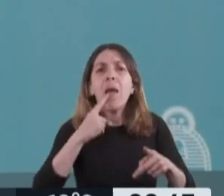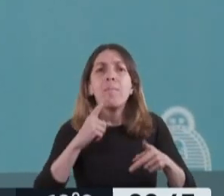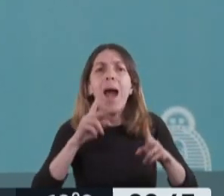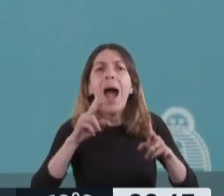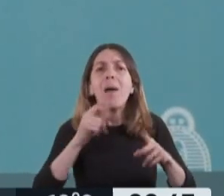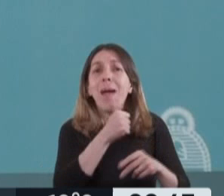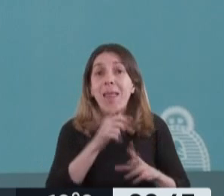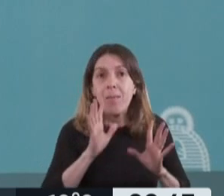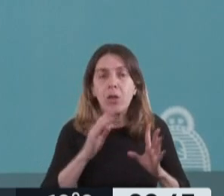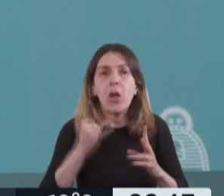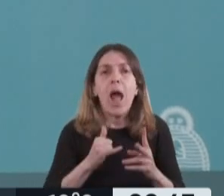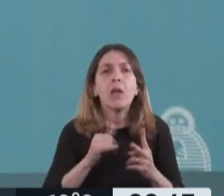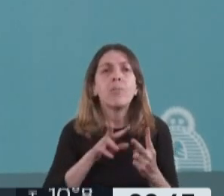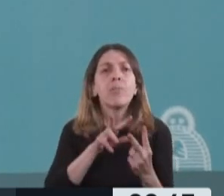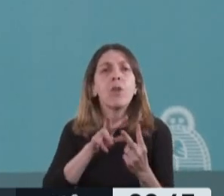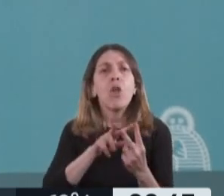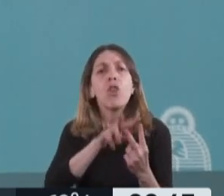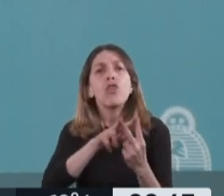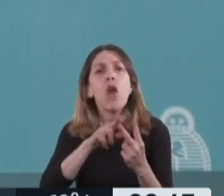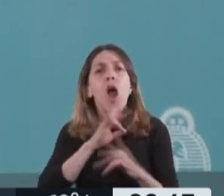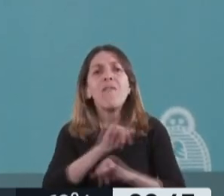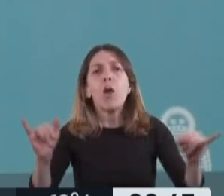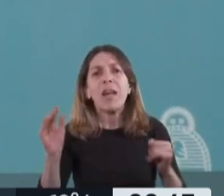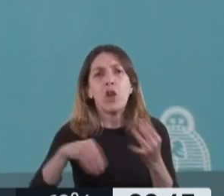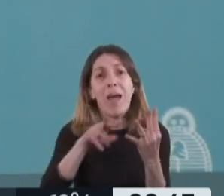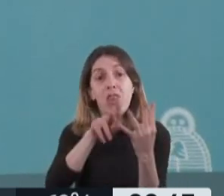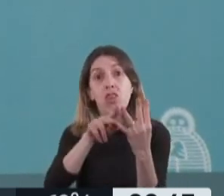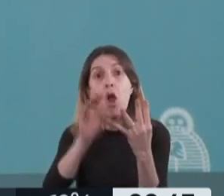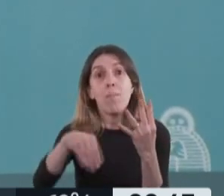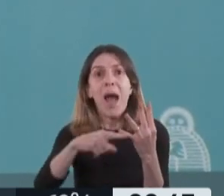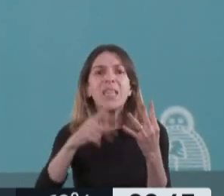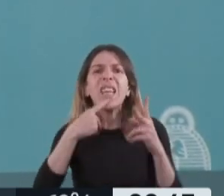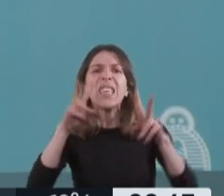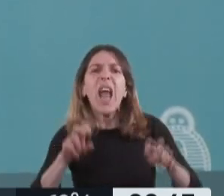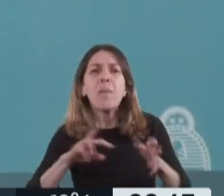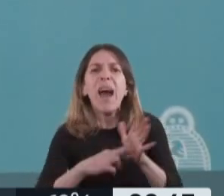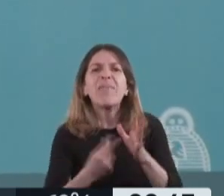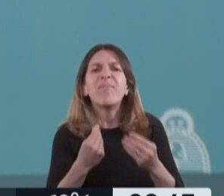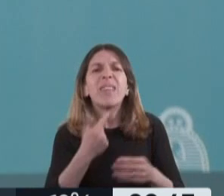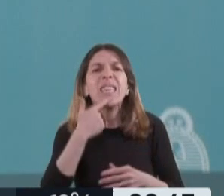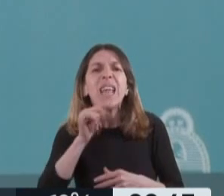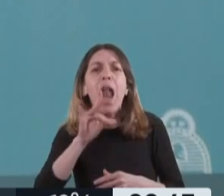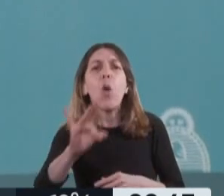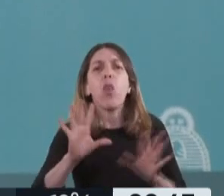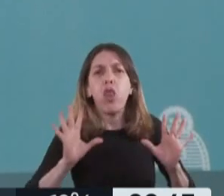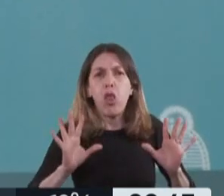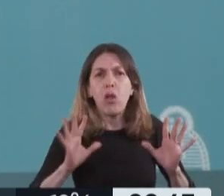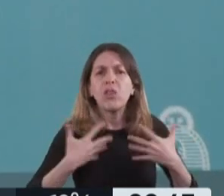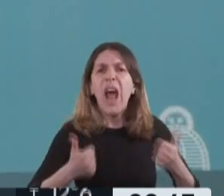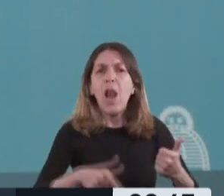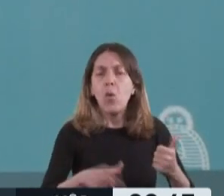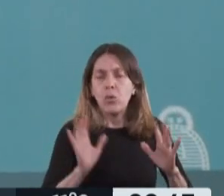dos informaciones relevantes más en relación a lo que significa salud una es que